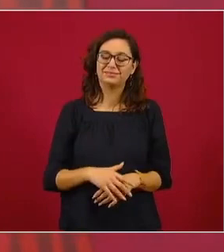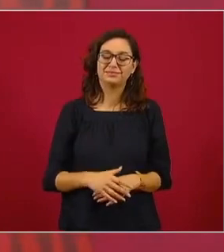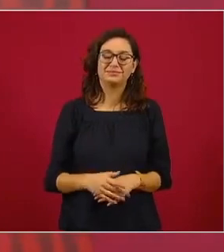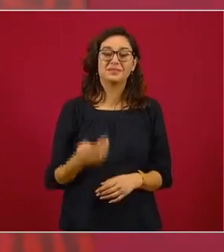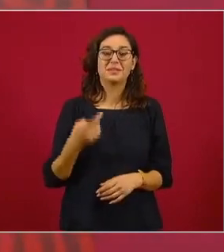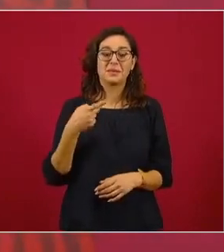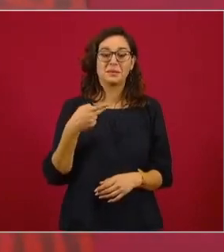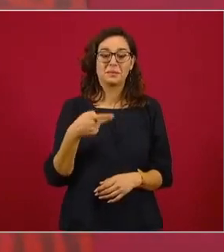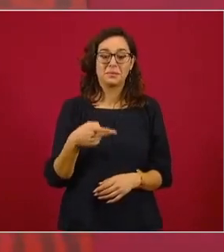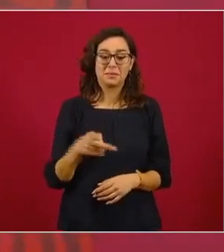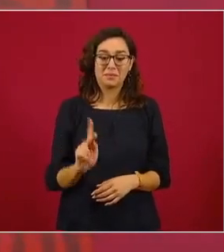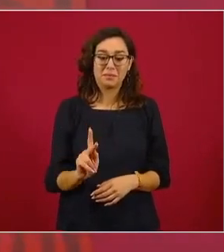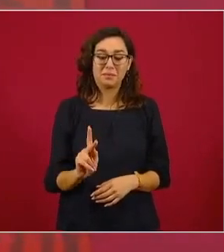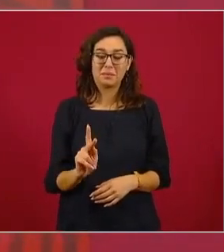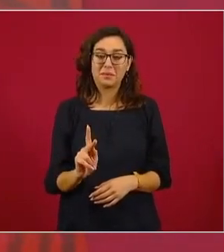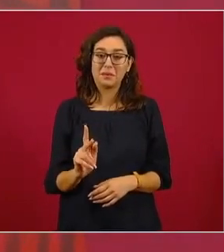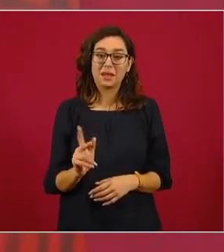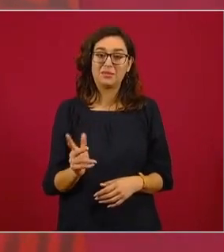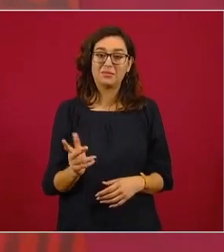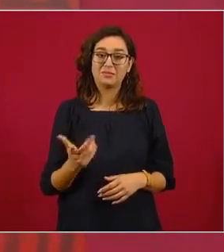hemos tenido menos fallecidos